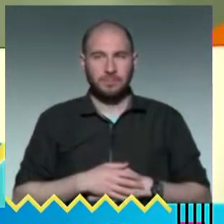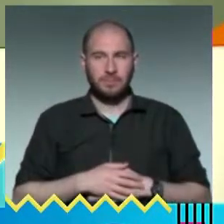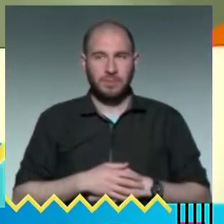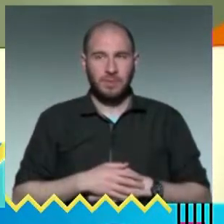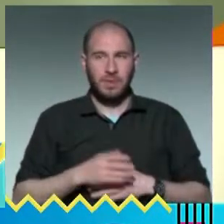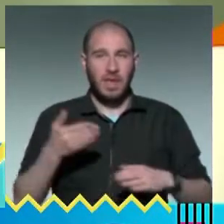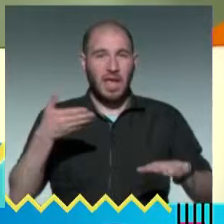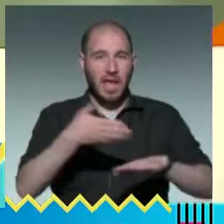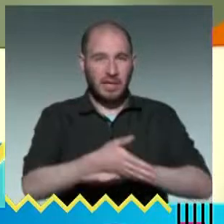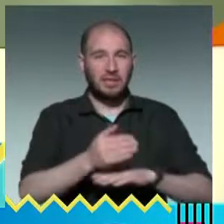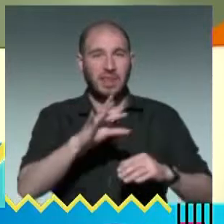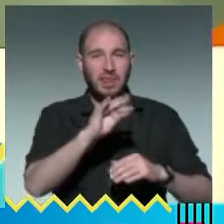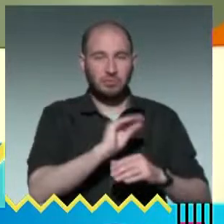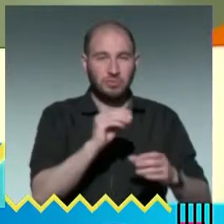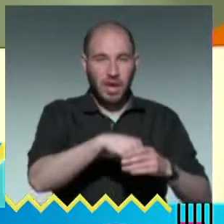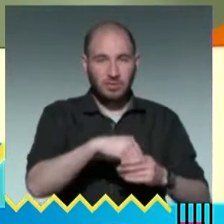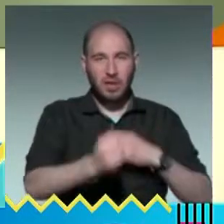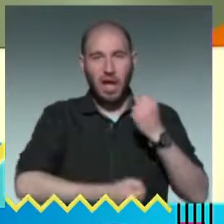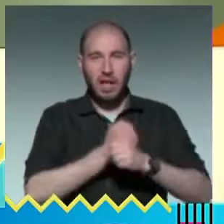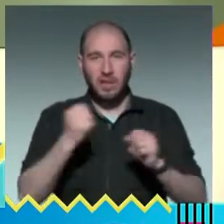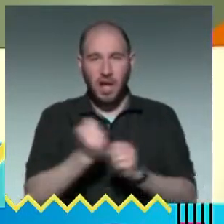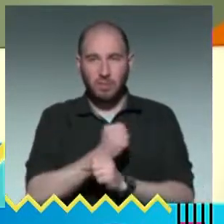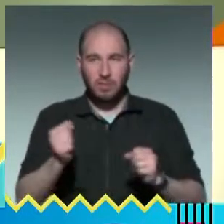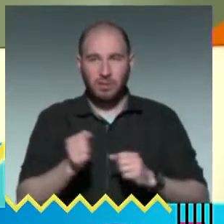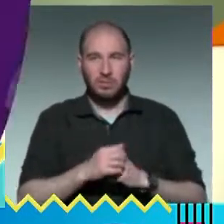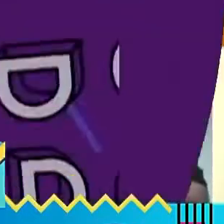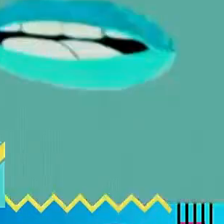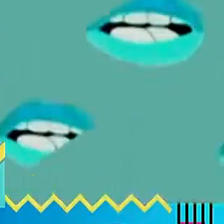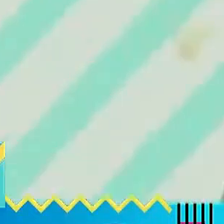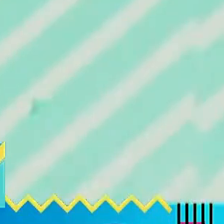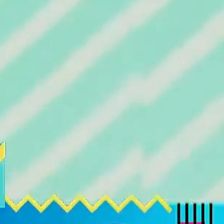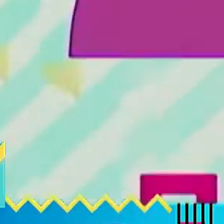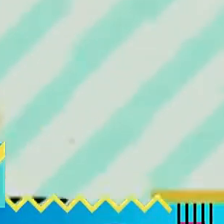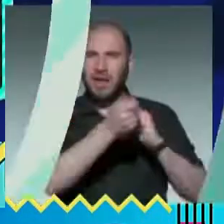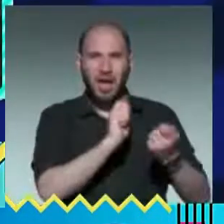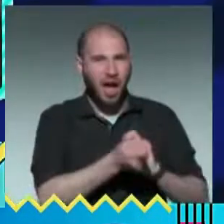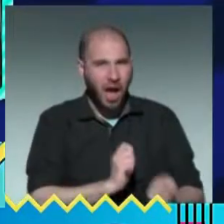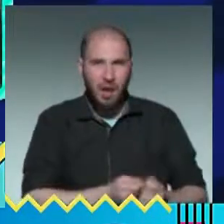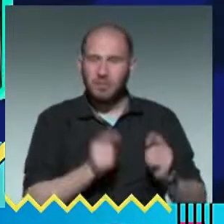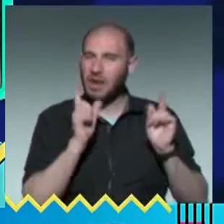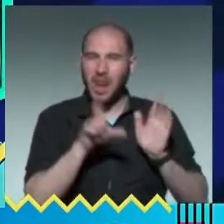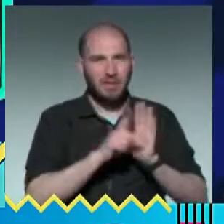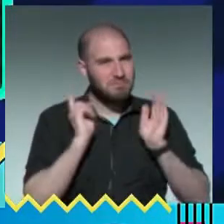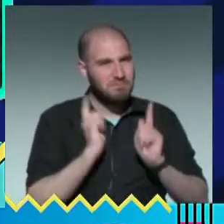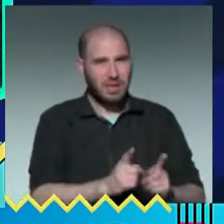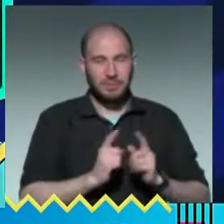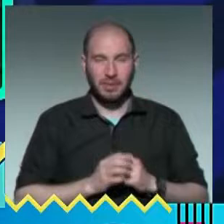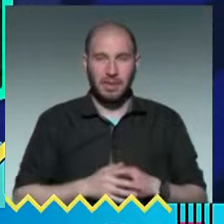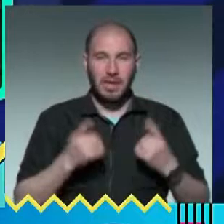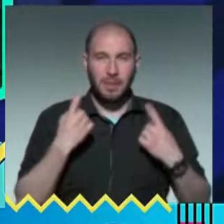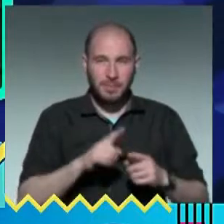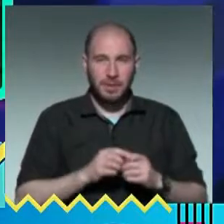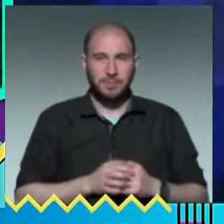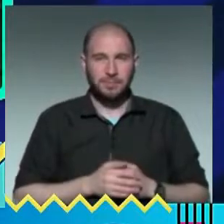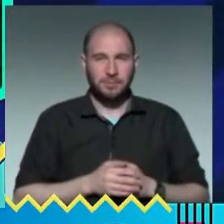desde que ingresó por Cámara de Diputados hasta que tuvo la media sanción, tuvo innumerables reformas, siempre manteniendo el espíritu de la ley, ¿no? Pero fue